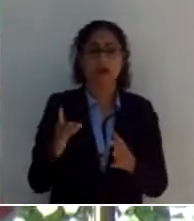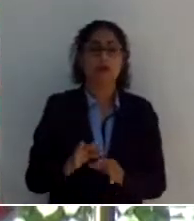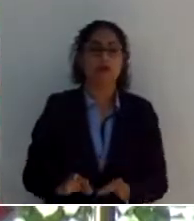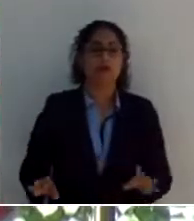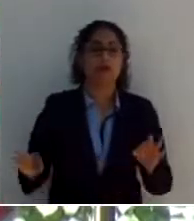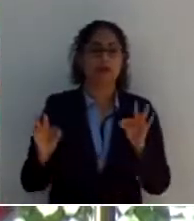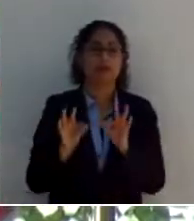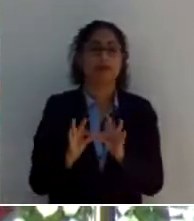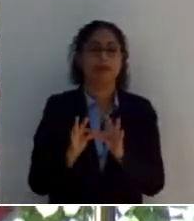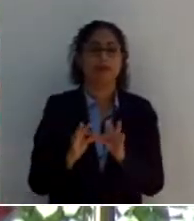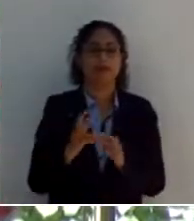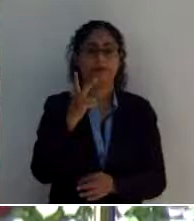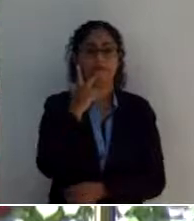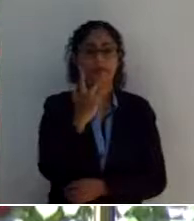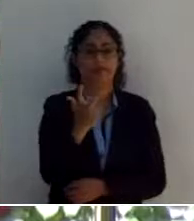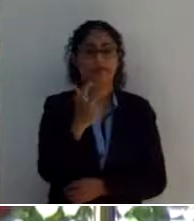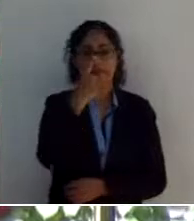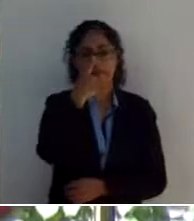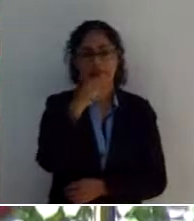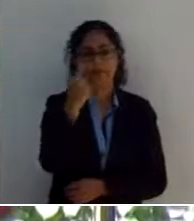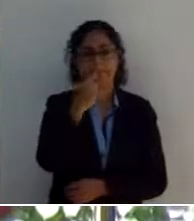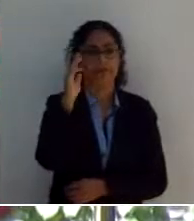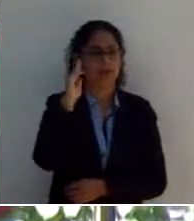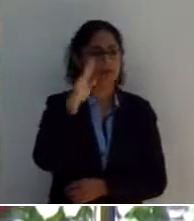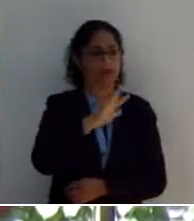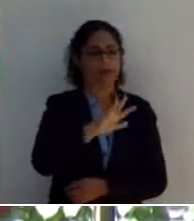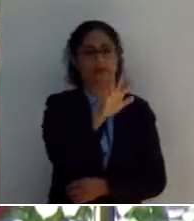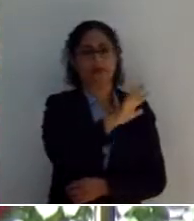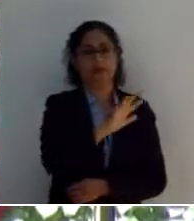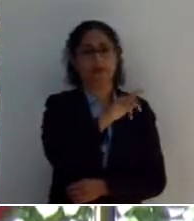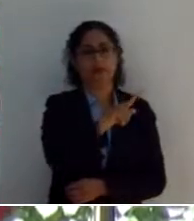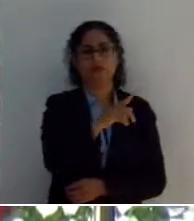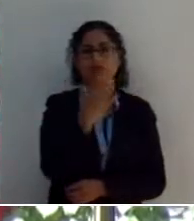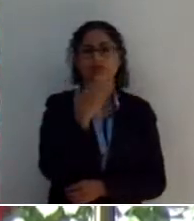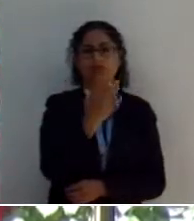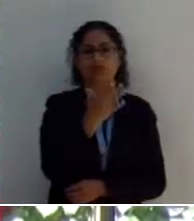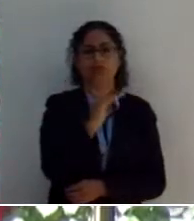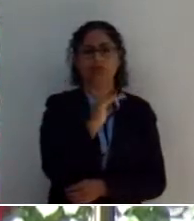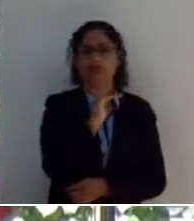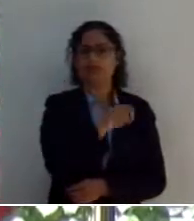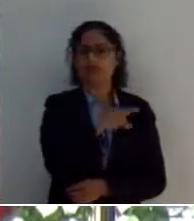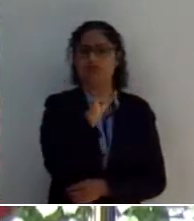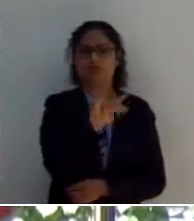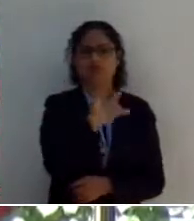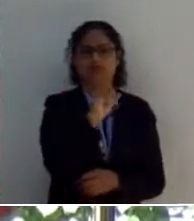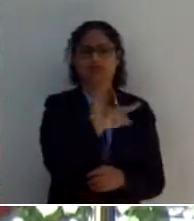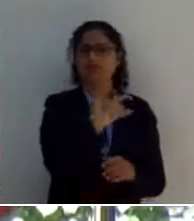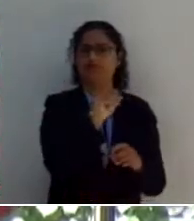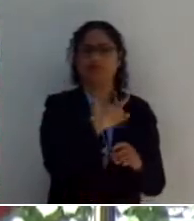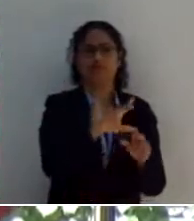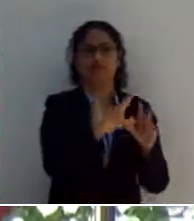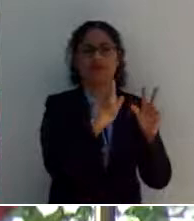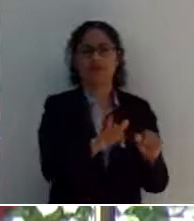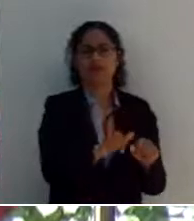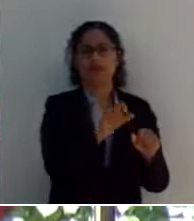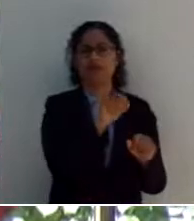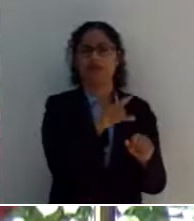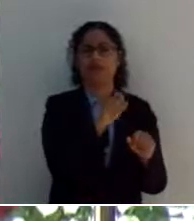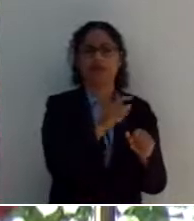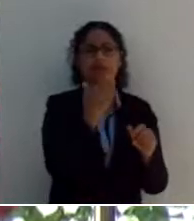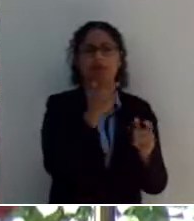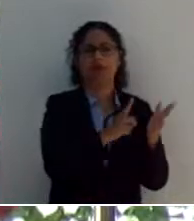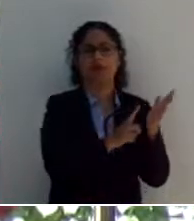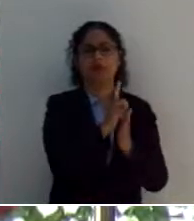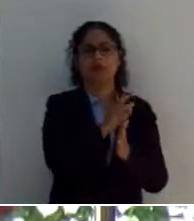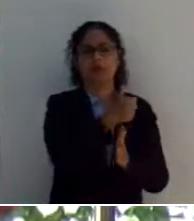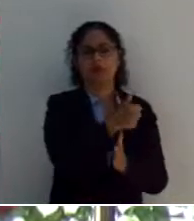determinante para que Michoacán se mantenga con estabilidad, se mantenga con paz, con Estado de